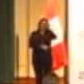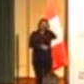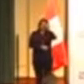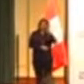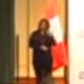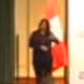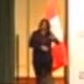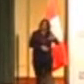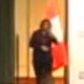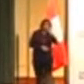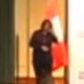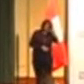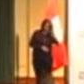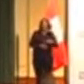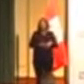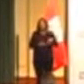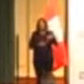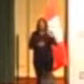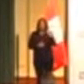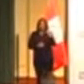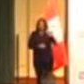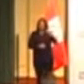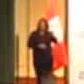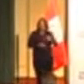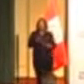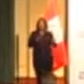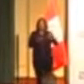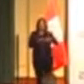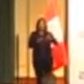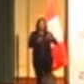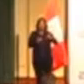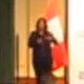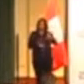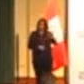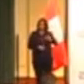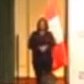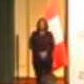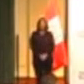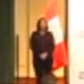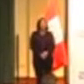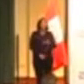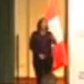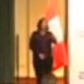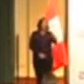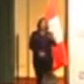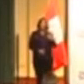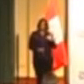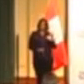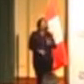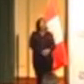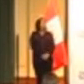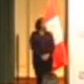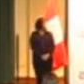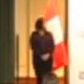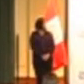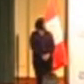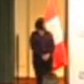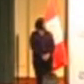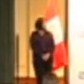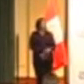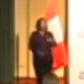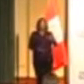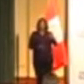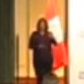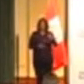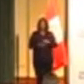ve bailando, participando muy activamente. Y ella me confesaba que esa